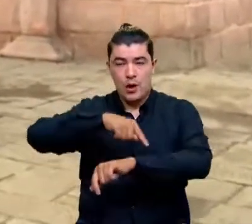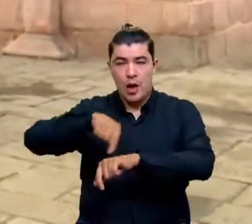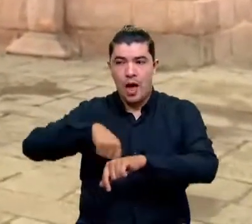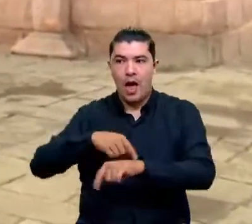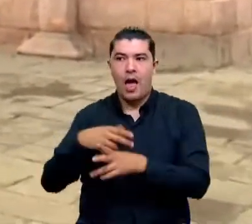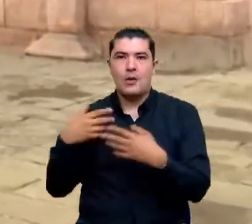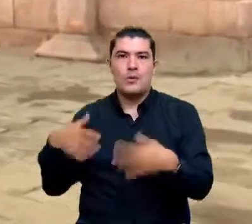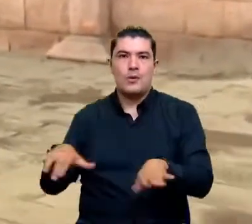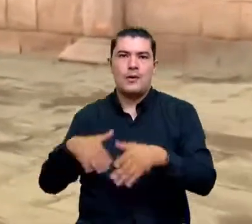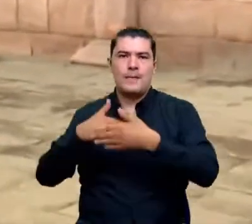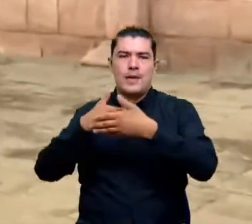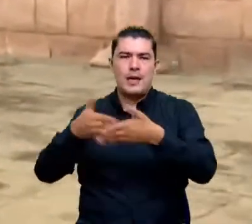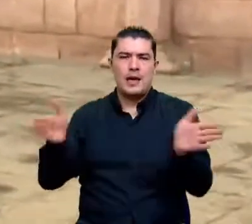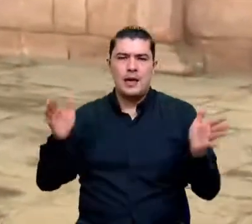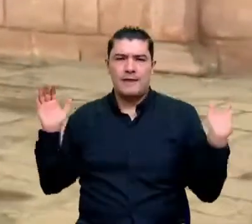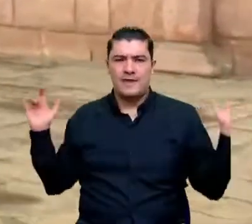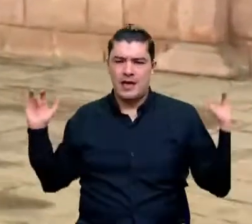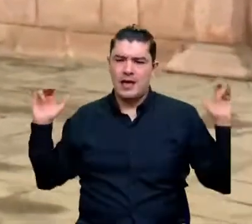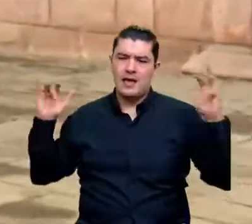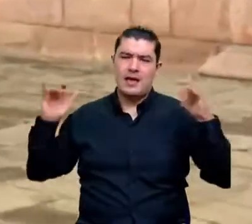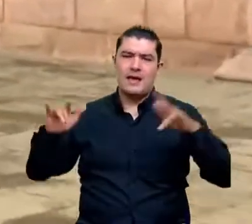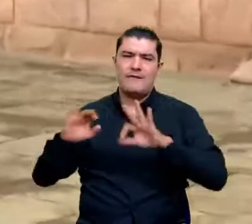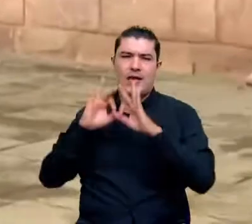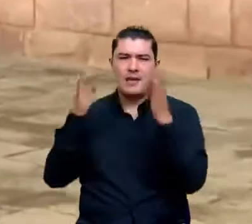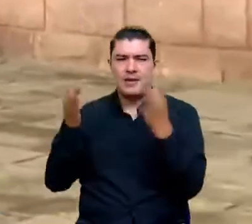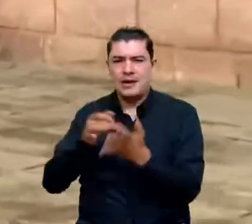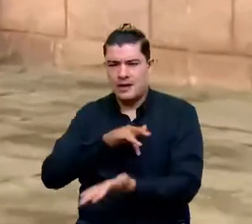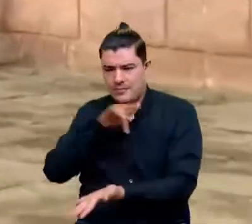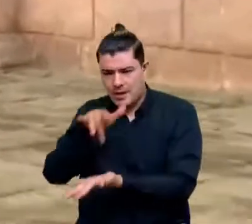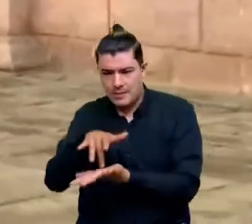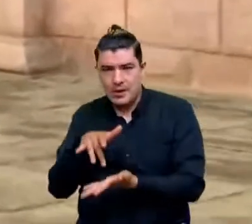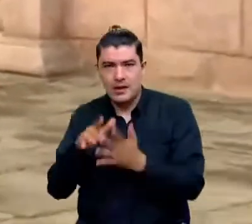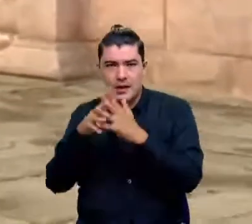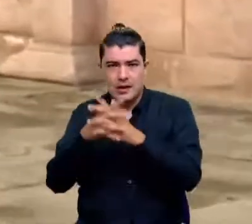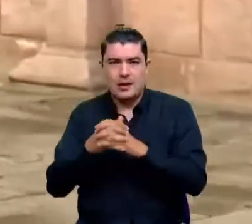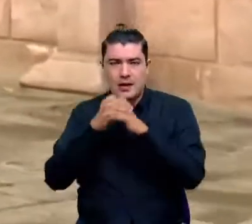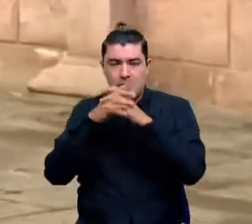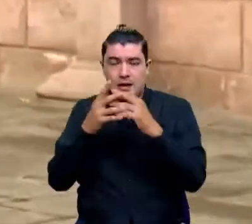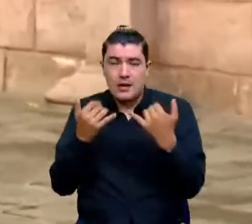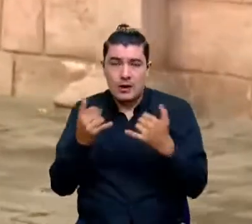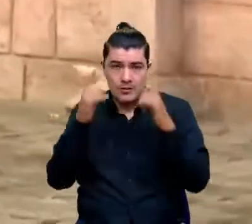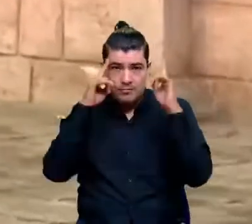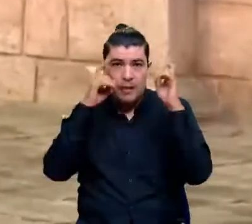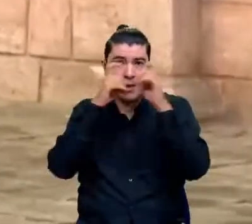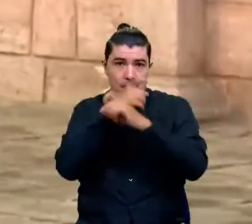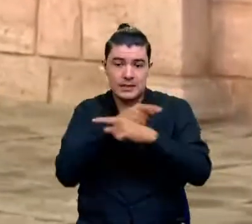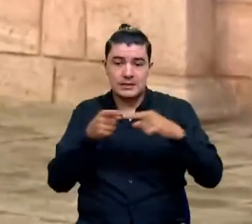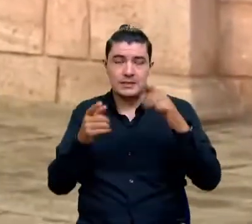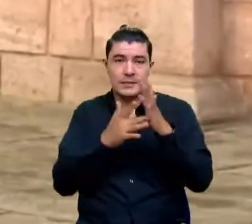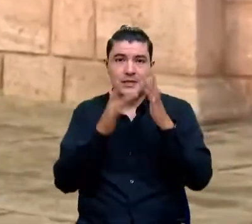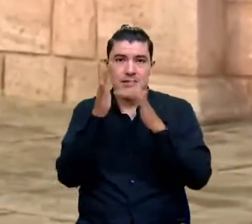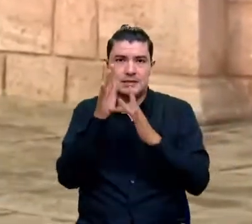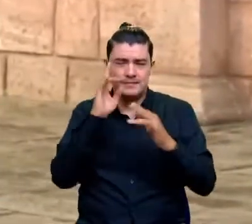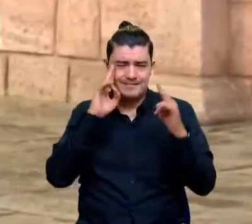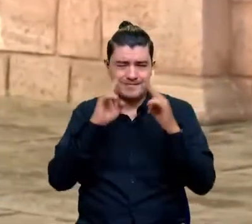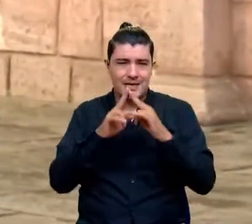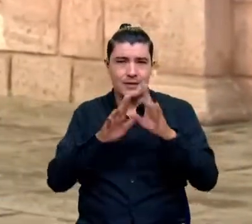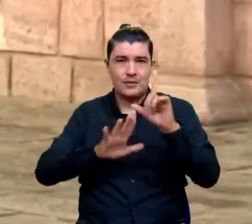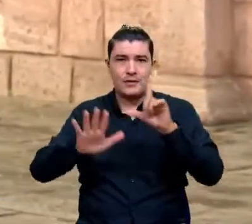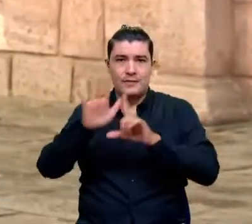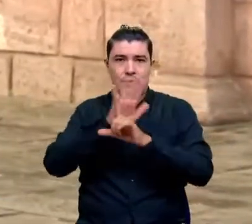para que todas las familias vengan a orar y a pasar un momento de reflexión en esta Semana Santa. A continuación, veamos un